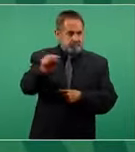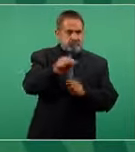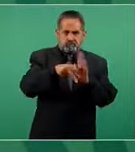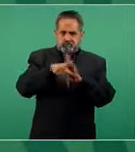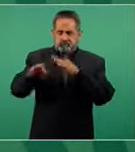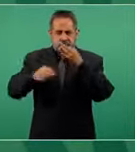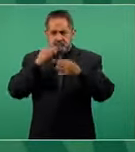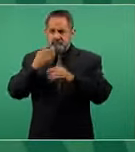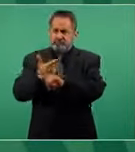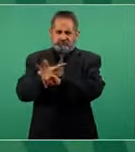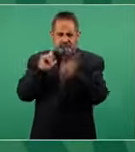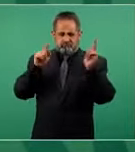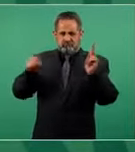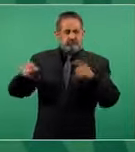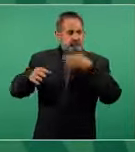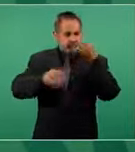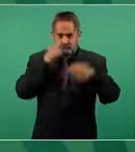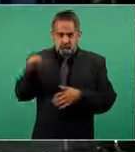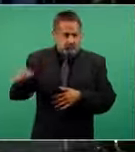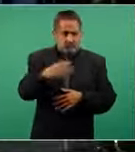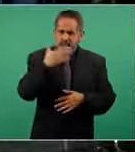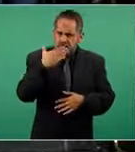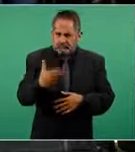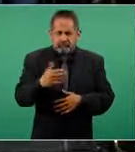libre, aun cuando